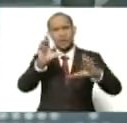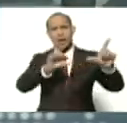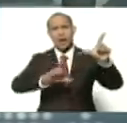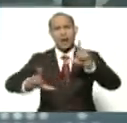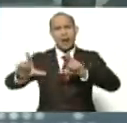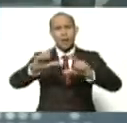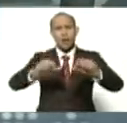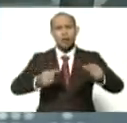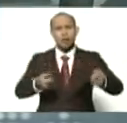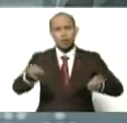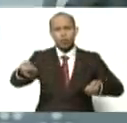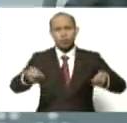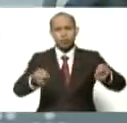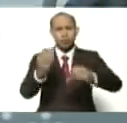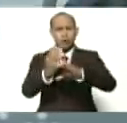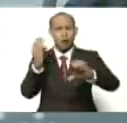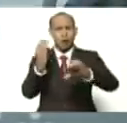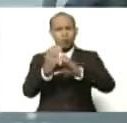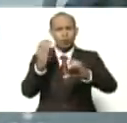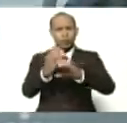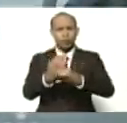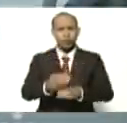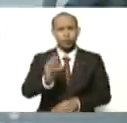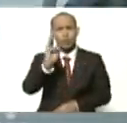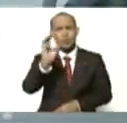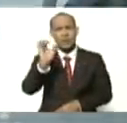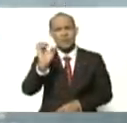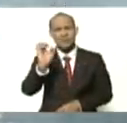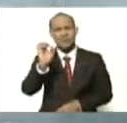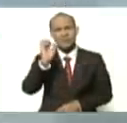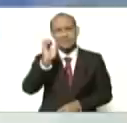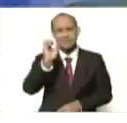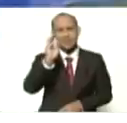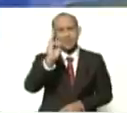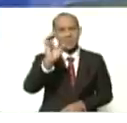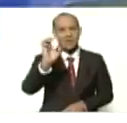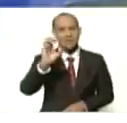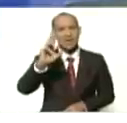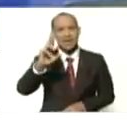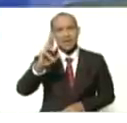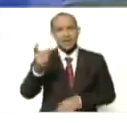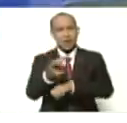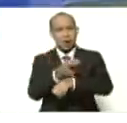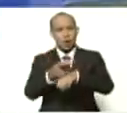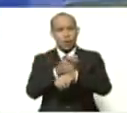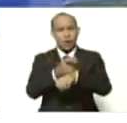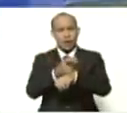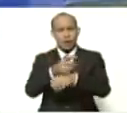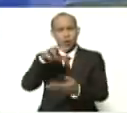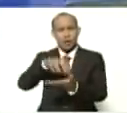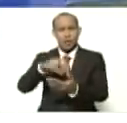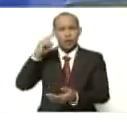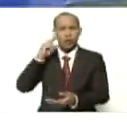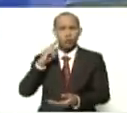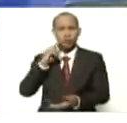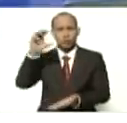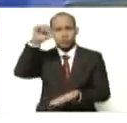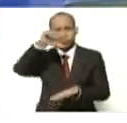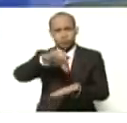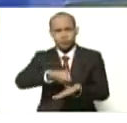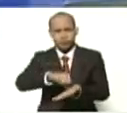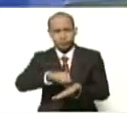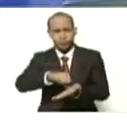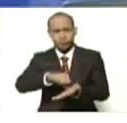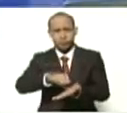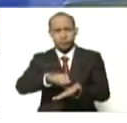móvil de pcr para que el gobernador justo noguera pietri lo coloque en el sitio exacto